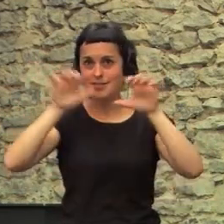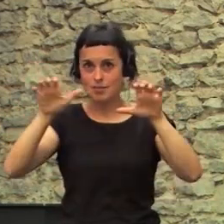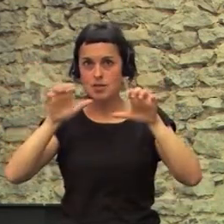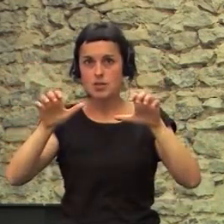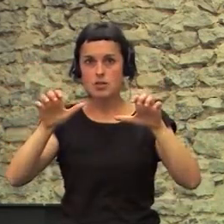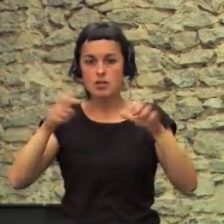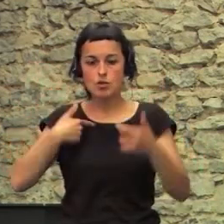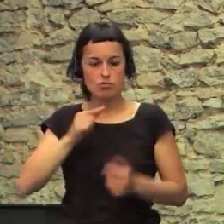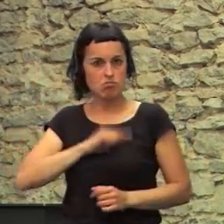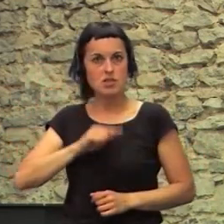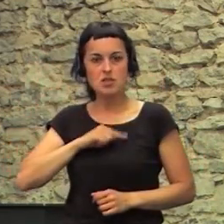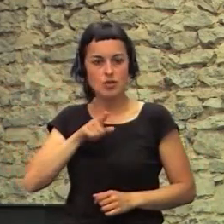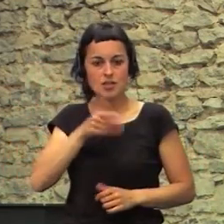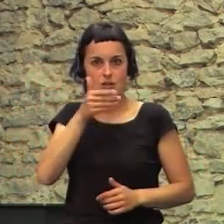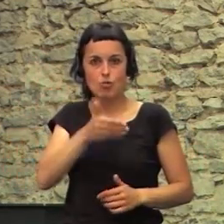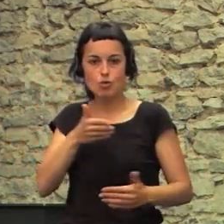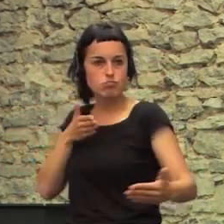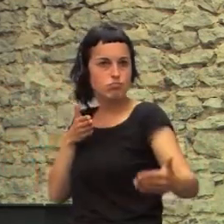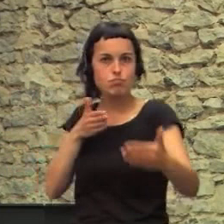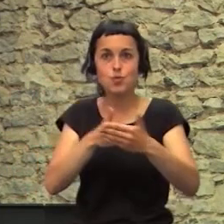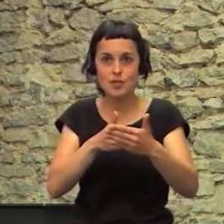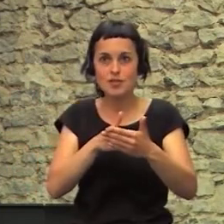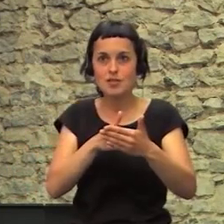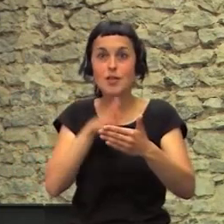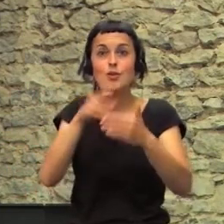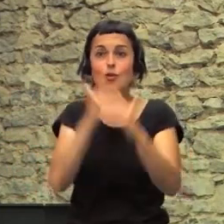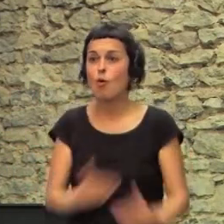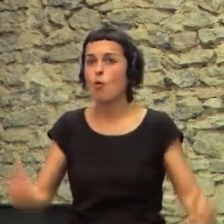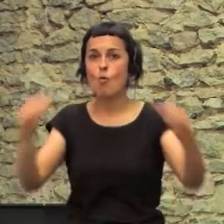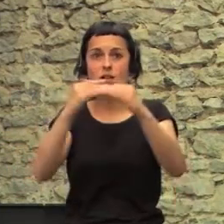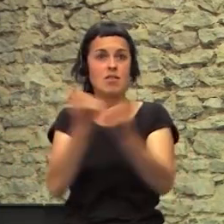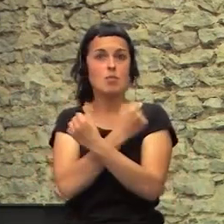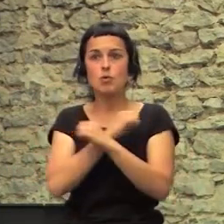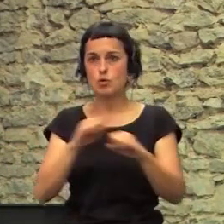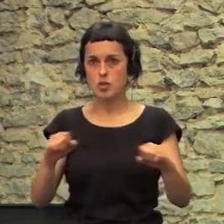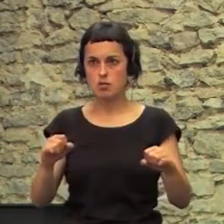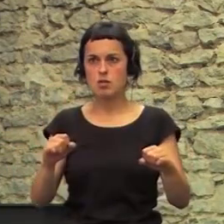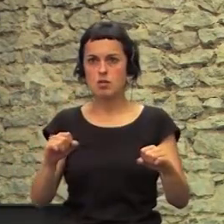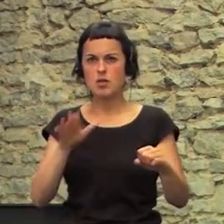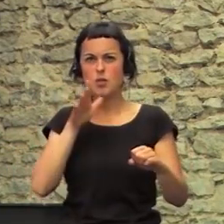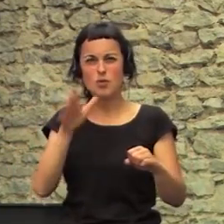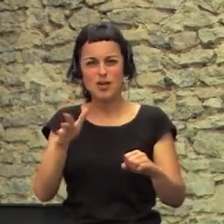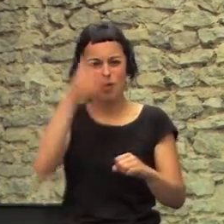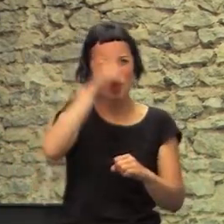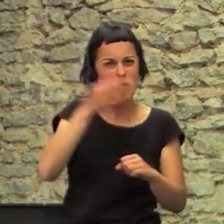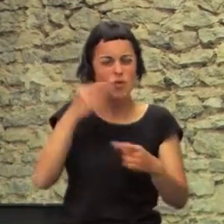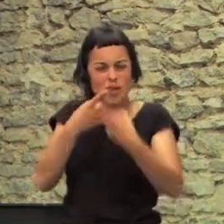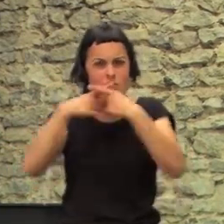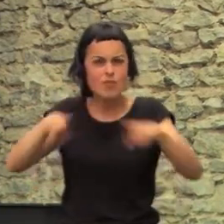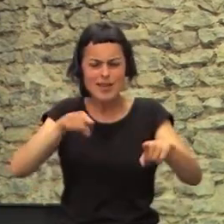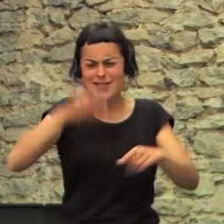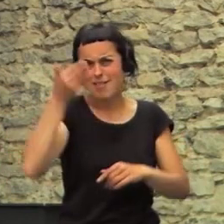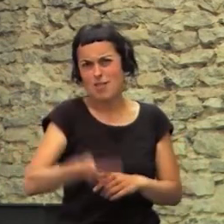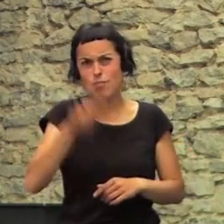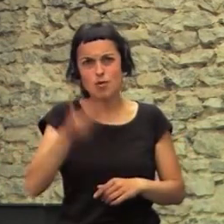la barrera por la cual era inevitable alcanzar la igualdad, porque tienen tanto peso, o sea, está en todas partes.